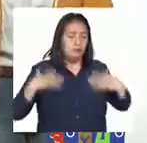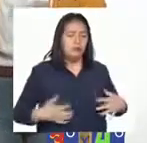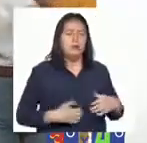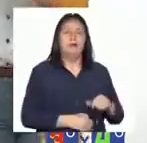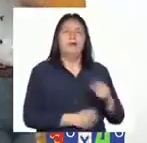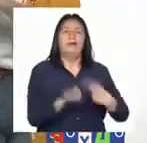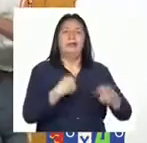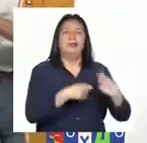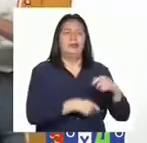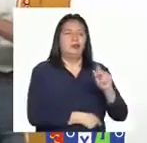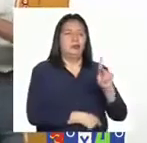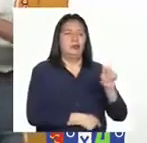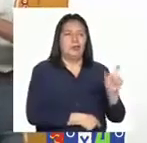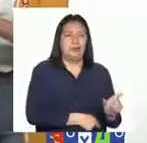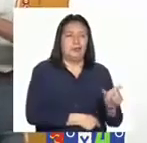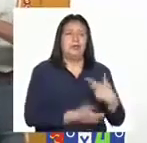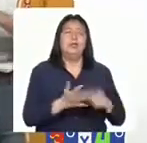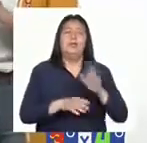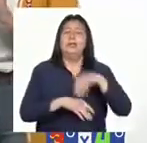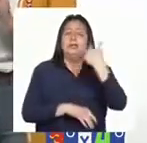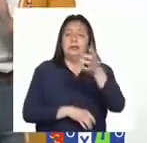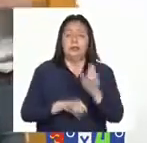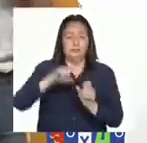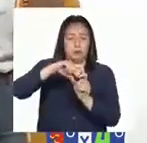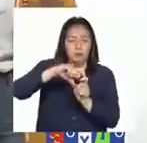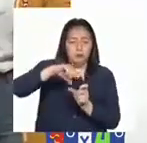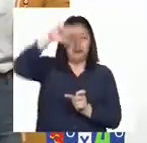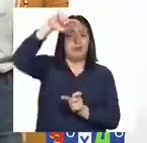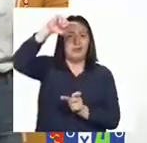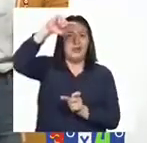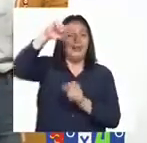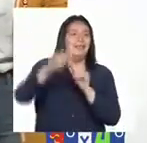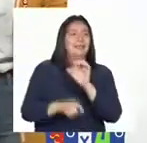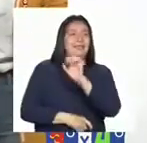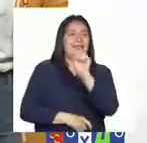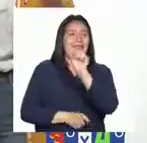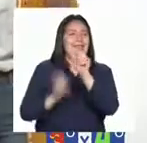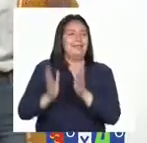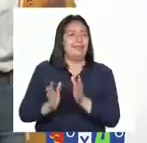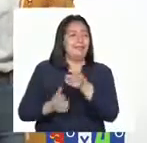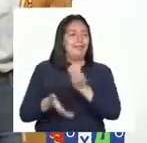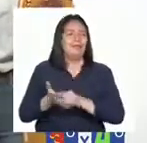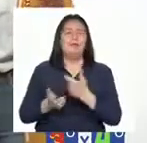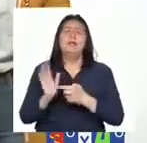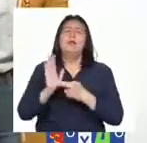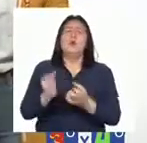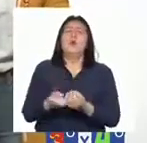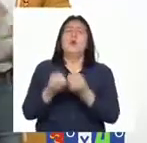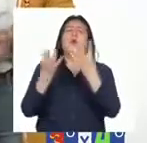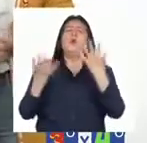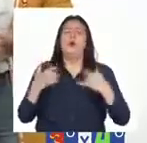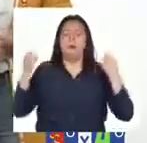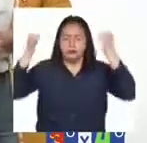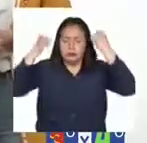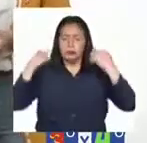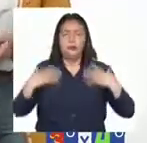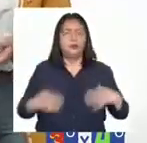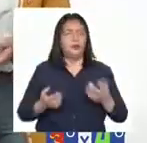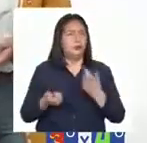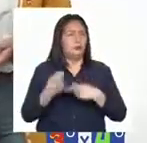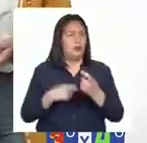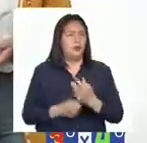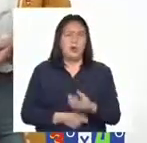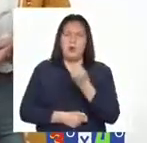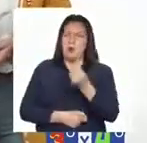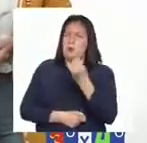Quilla. Y luego, dibujaron la barra de Sisa más alta para representar la cantidad de ponchos que vendió. ¿Por